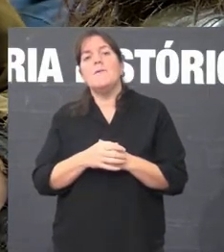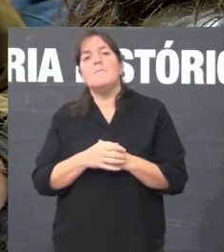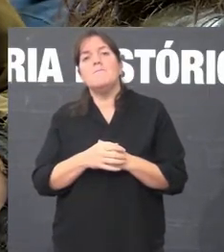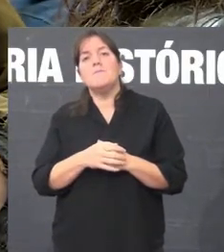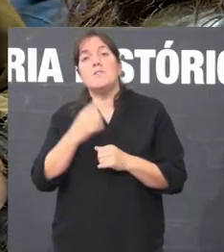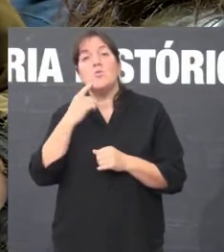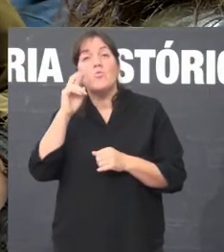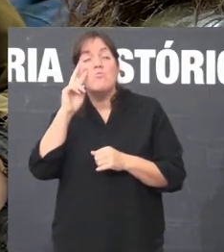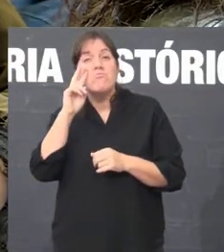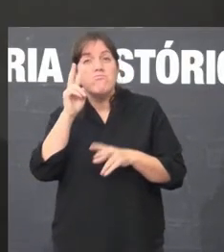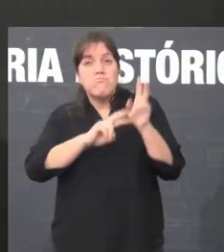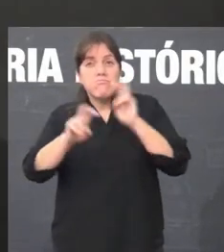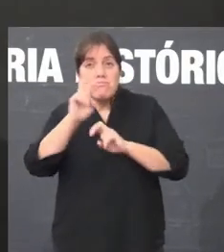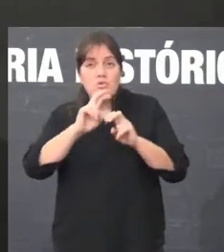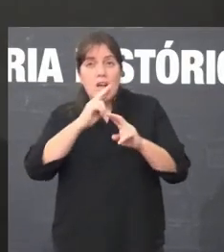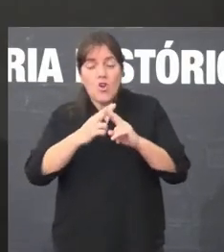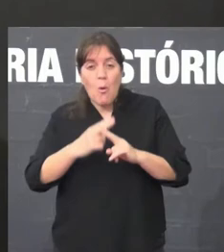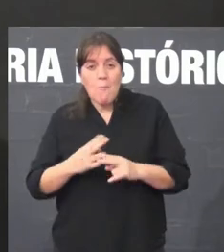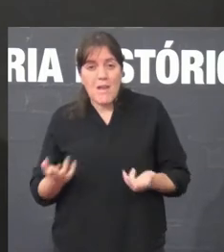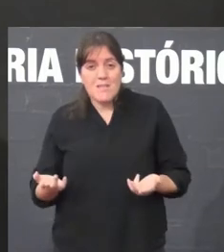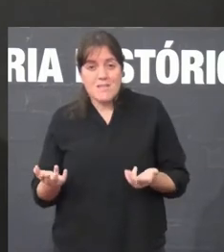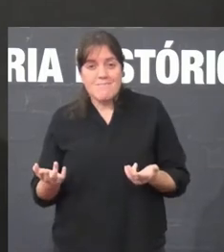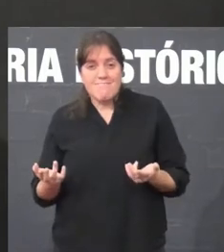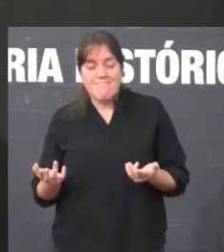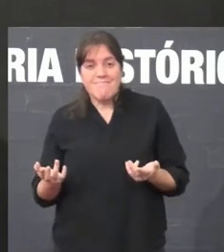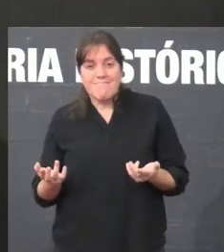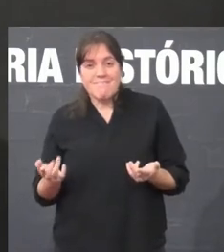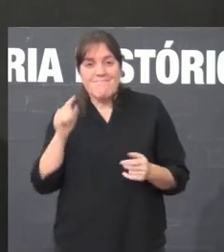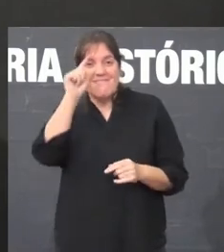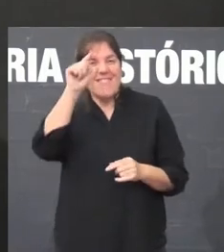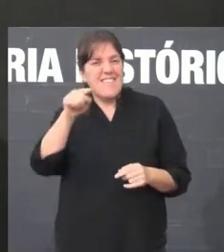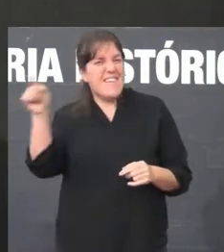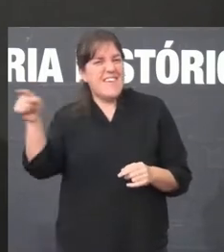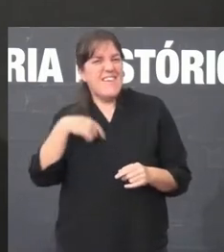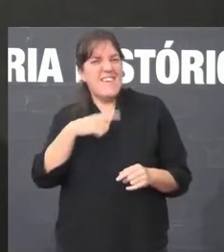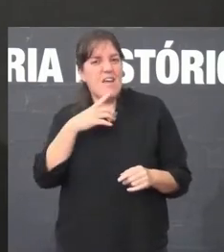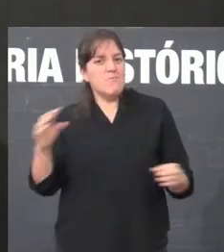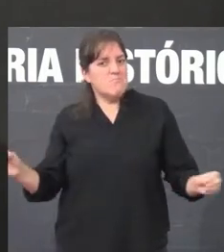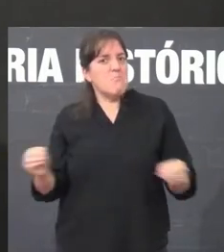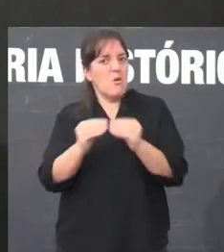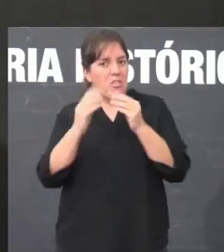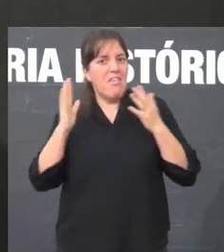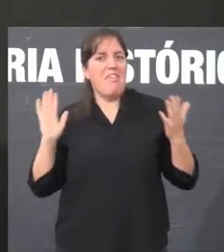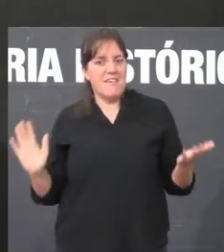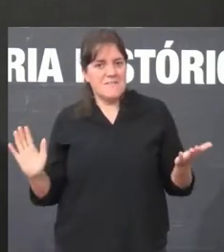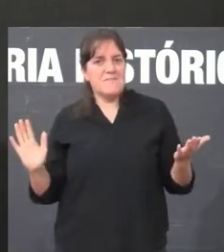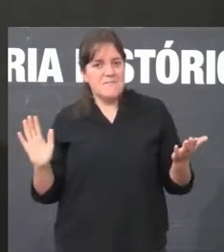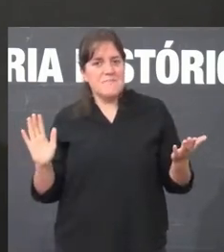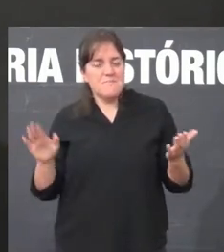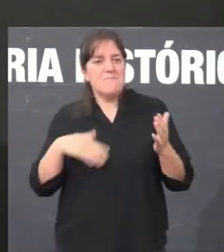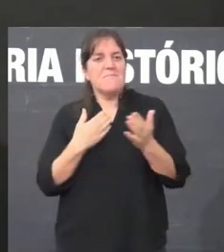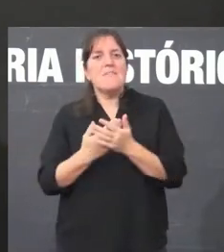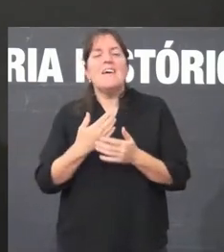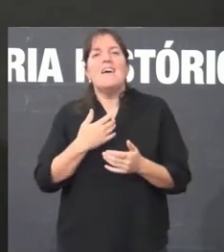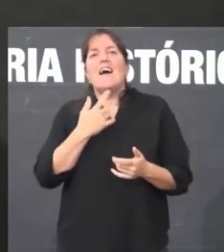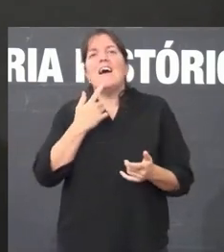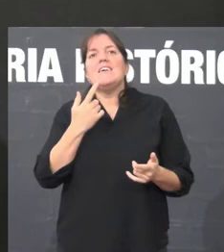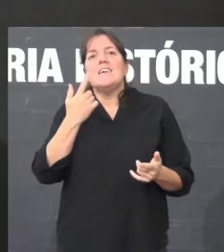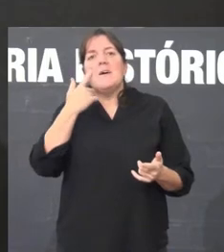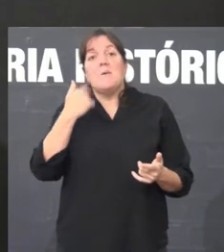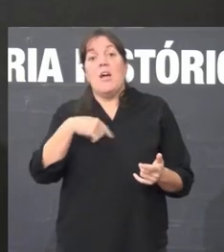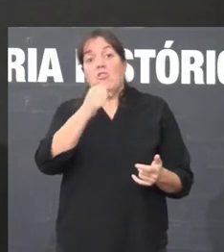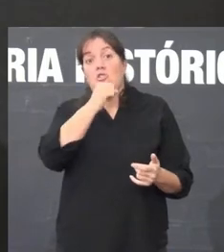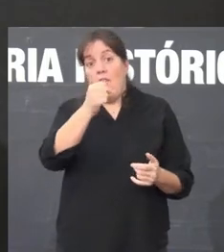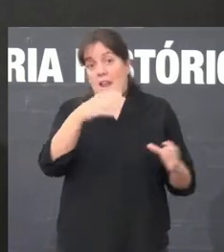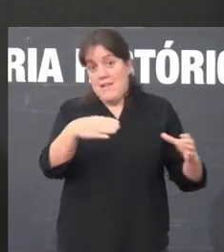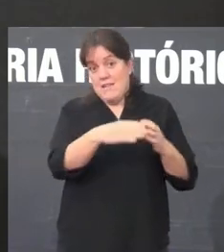Tiras ahí de nombres y dices, ostras, qué coincidencia, ¿no? Hasta el punto de que los socialistas te confiesan